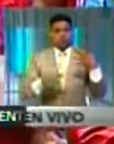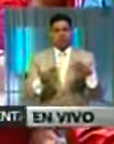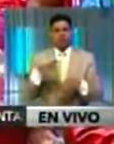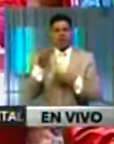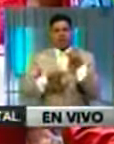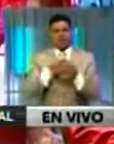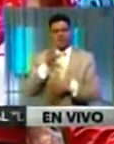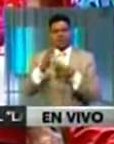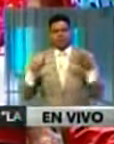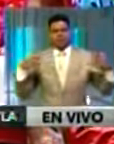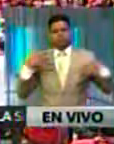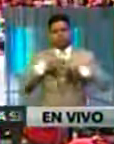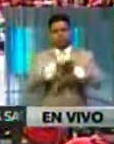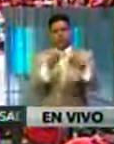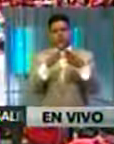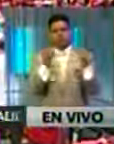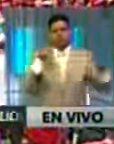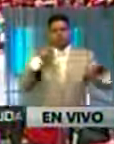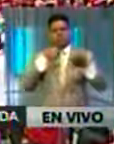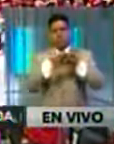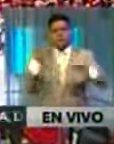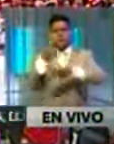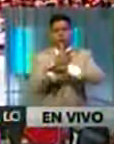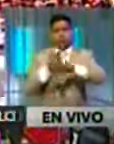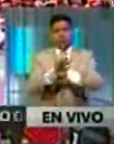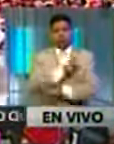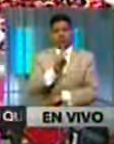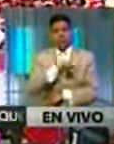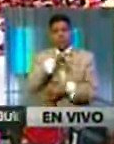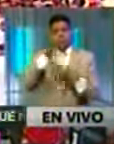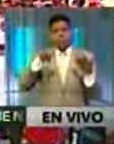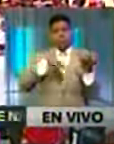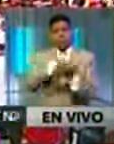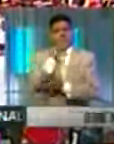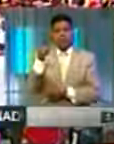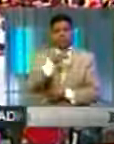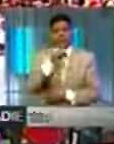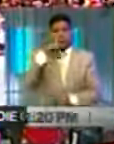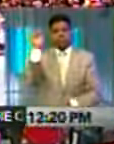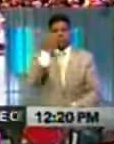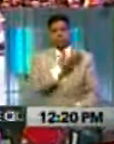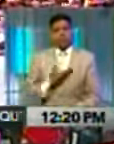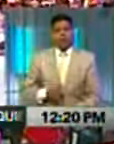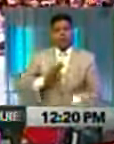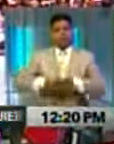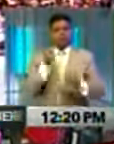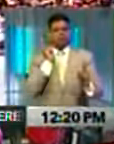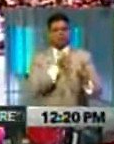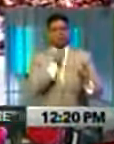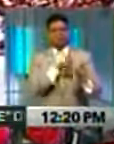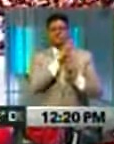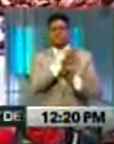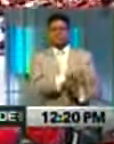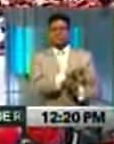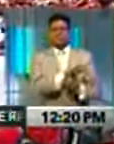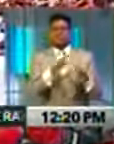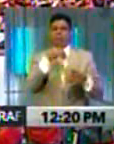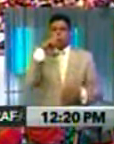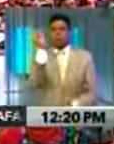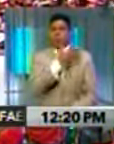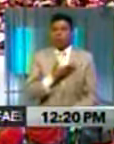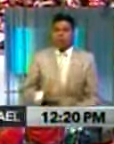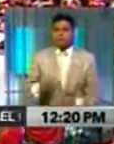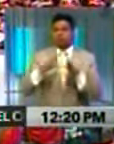involucrados en el golpe de Estado, no es un problema de Nicolás, porque quieren acusar a Nicolás. Todo